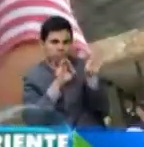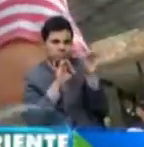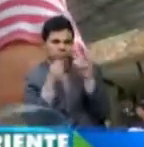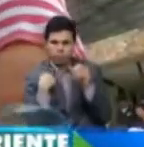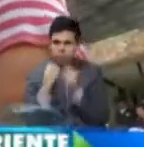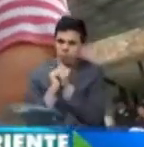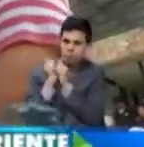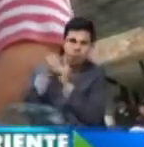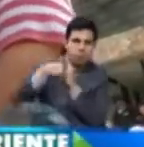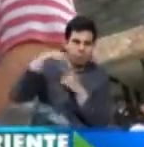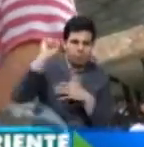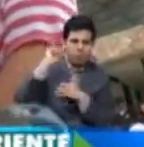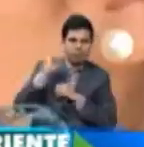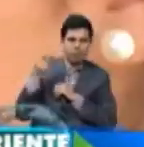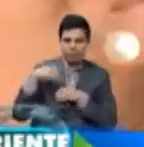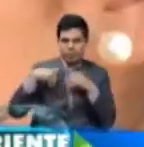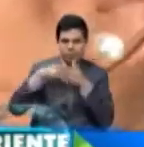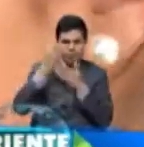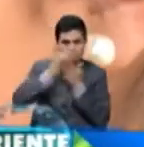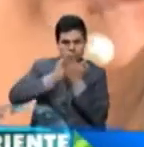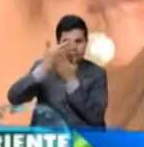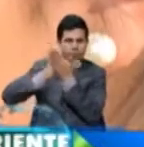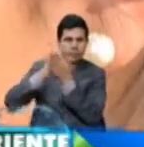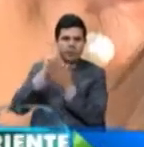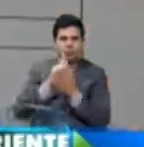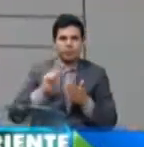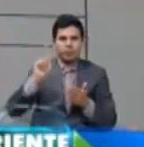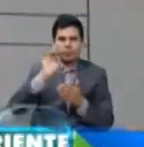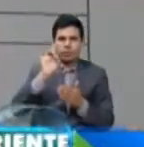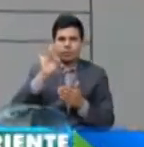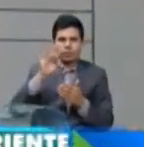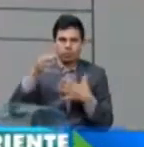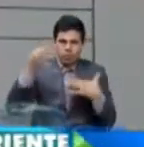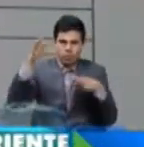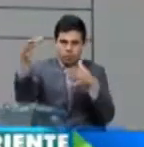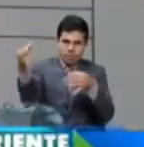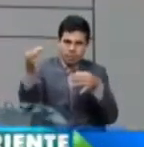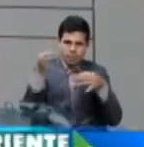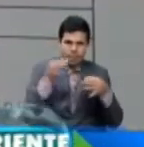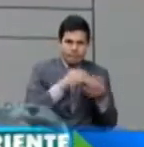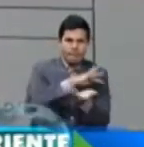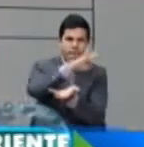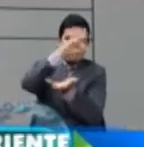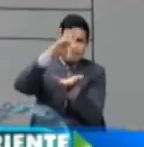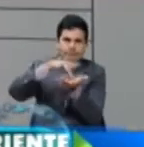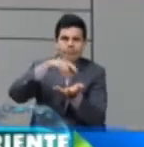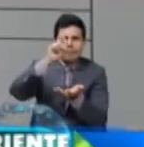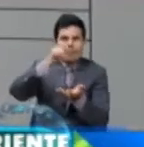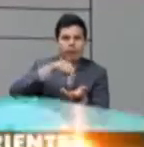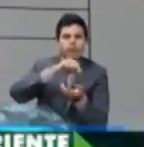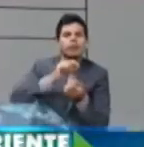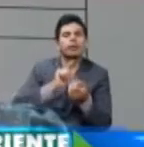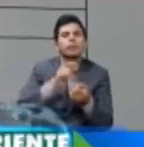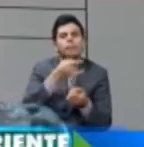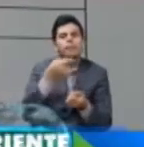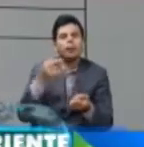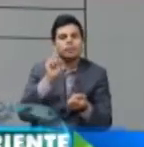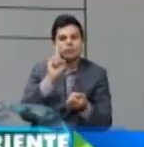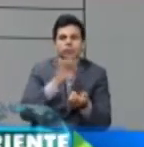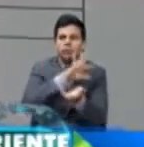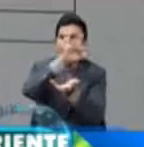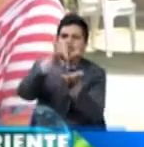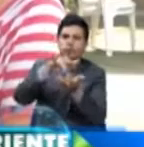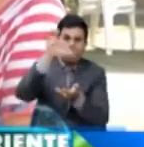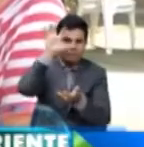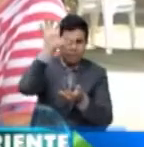pasé. Inició los trámites y el 15 de febrero recibió ese documento en el que dice que debe presentarse el 1 de marzo en ese